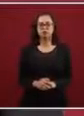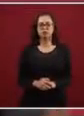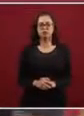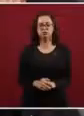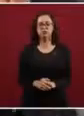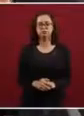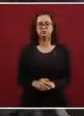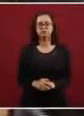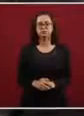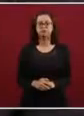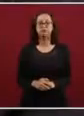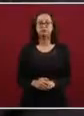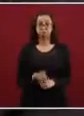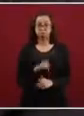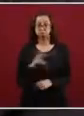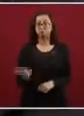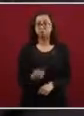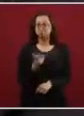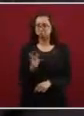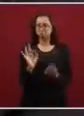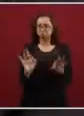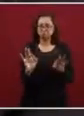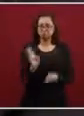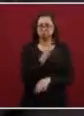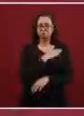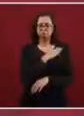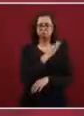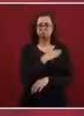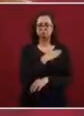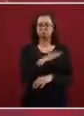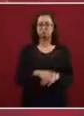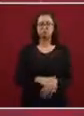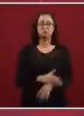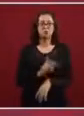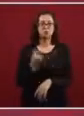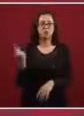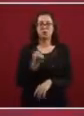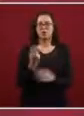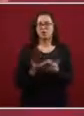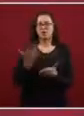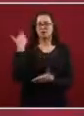Qué bueno que nos preguntas eso, porque había esa inquietud